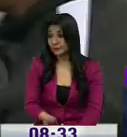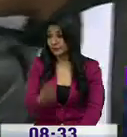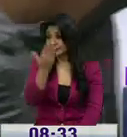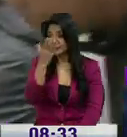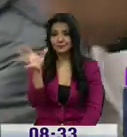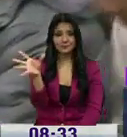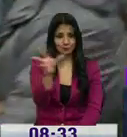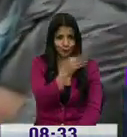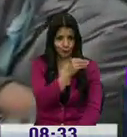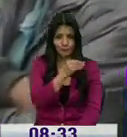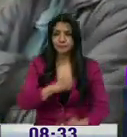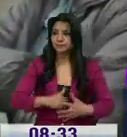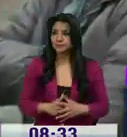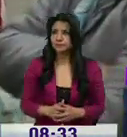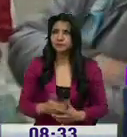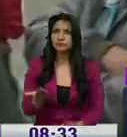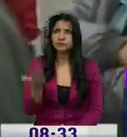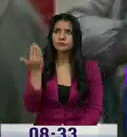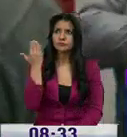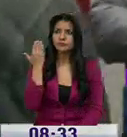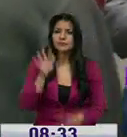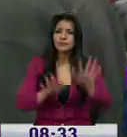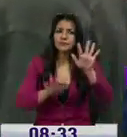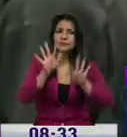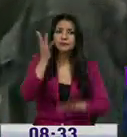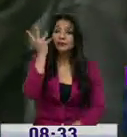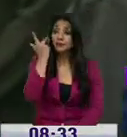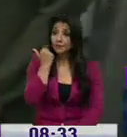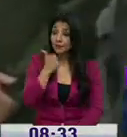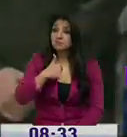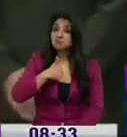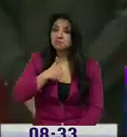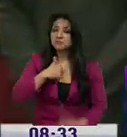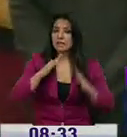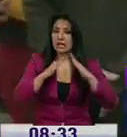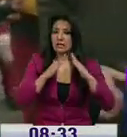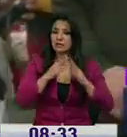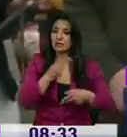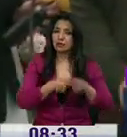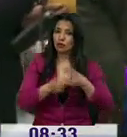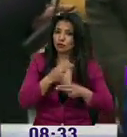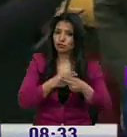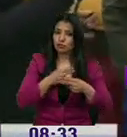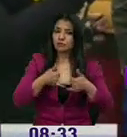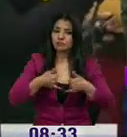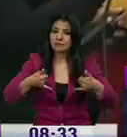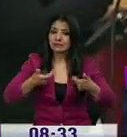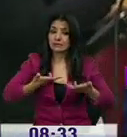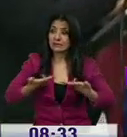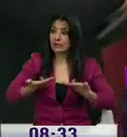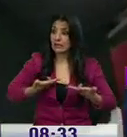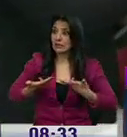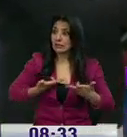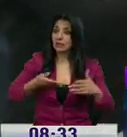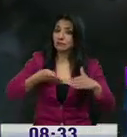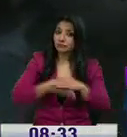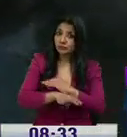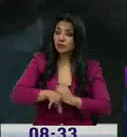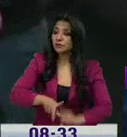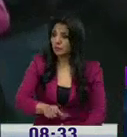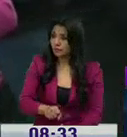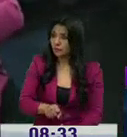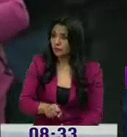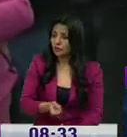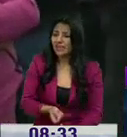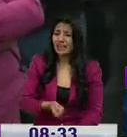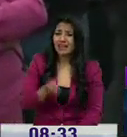con todos. Sí, hace más o menos unos 15 días, el negocio de mi padre, que tiene una tienda, pues sufrimos un robo.